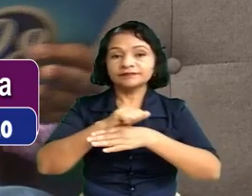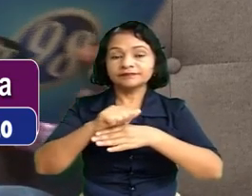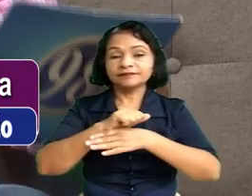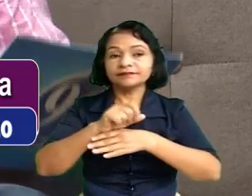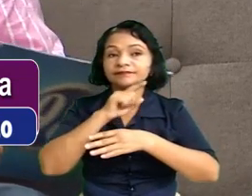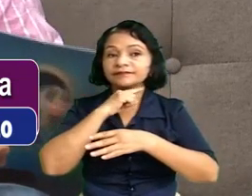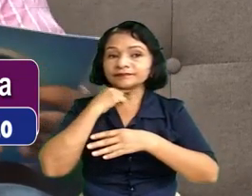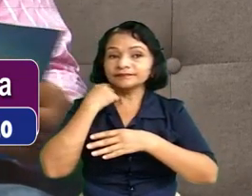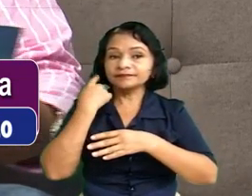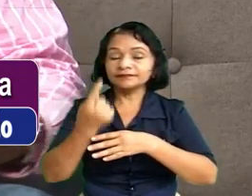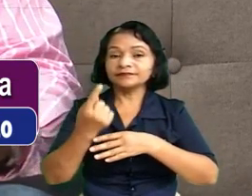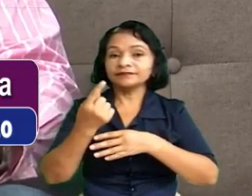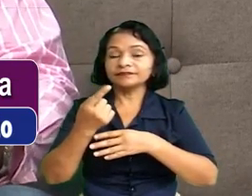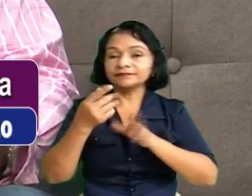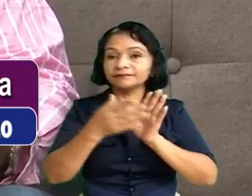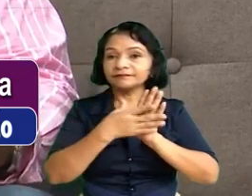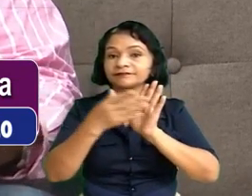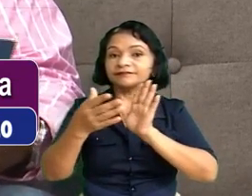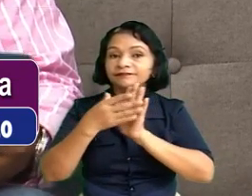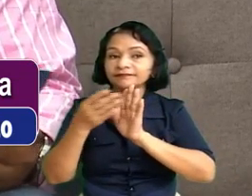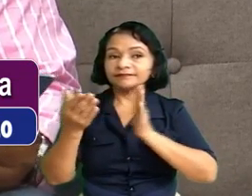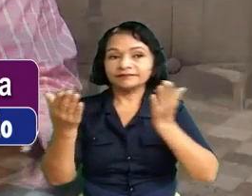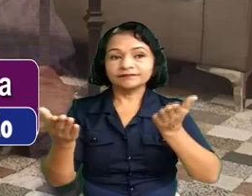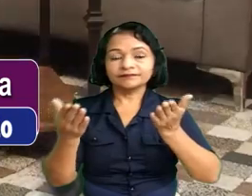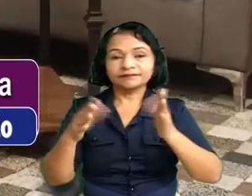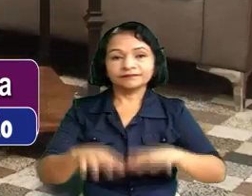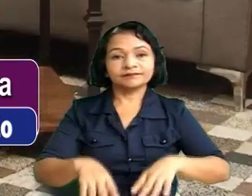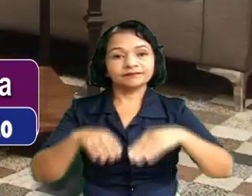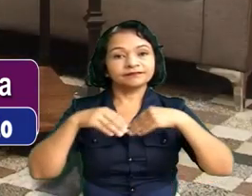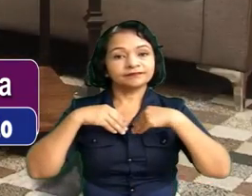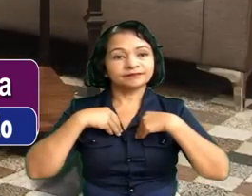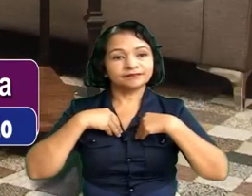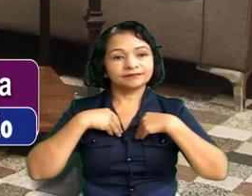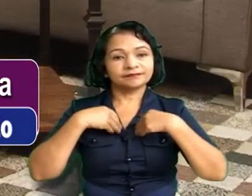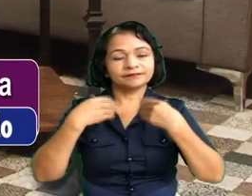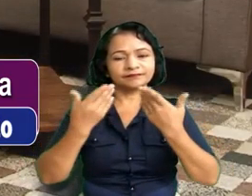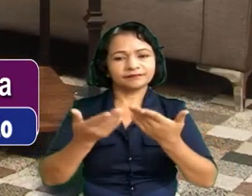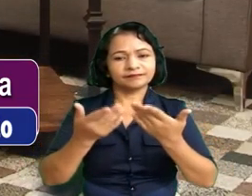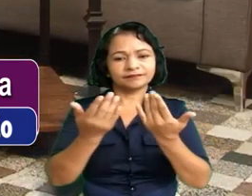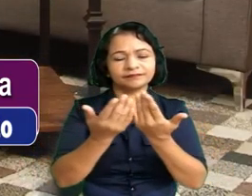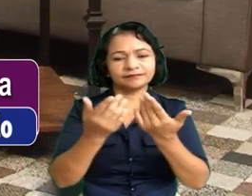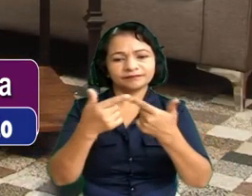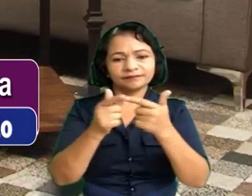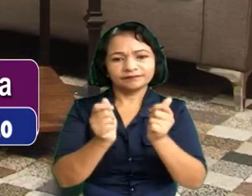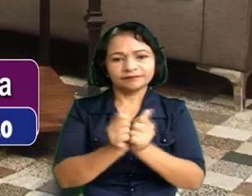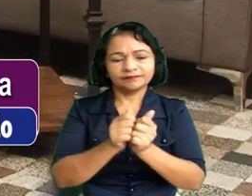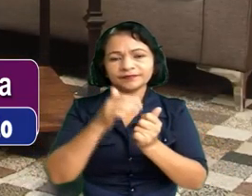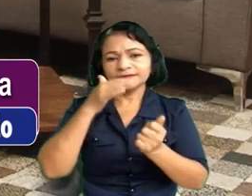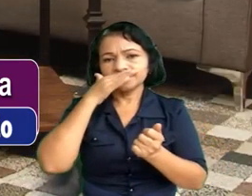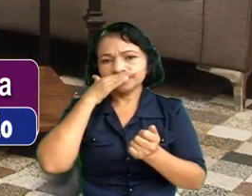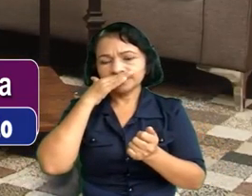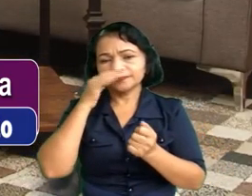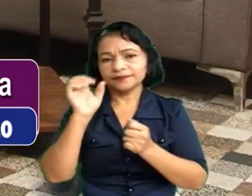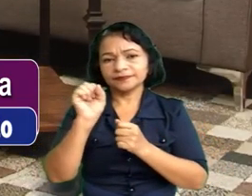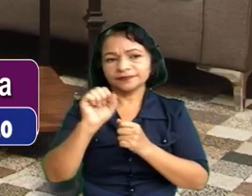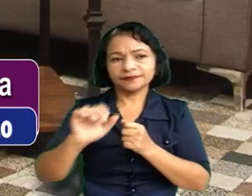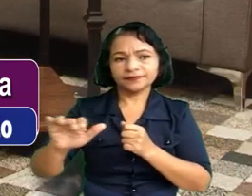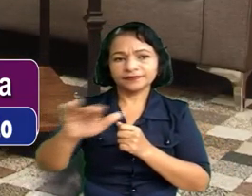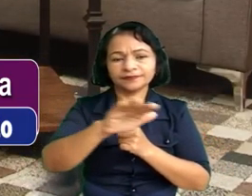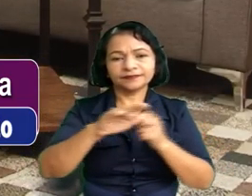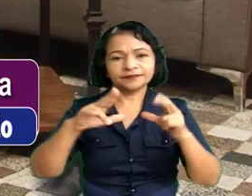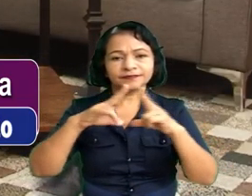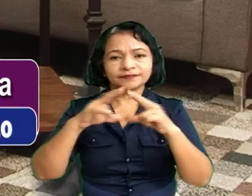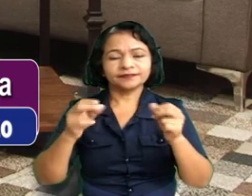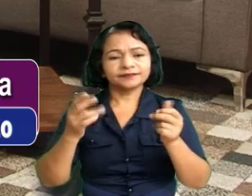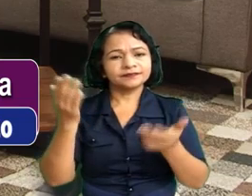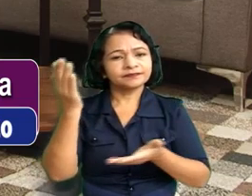cierto, hay una raíz inspirada a partir de ello, lo hacemos ya dentro de las filas del partido, dentro de las filas de la sociedad y de no nuestro solo país. Yo a